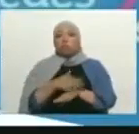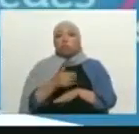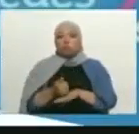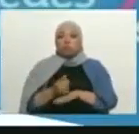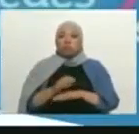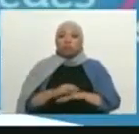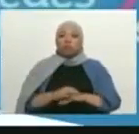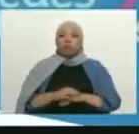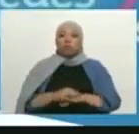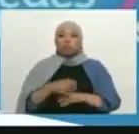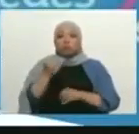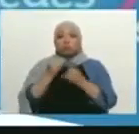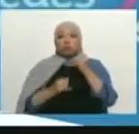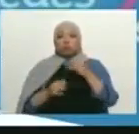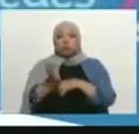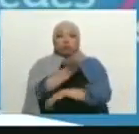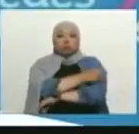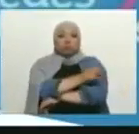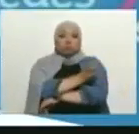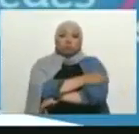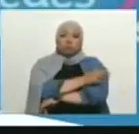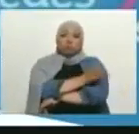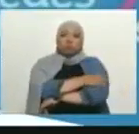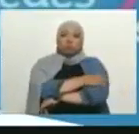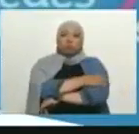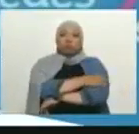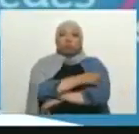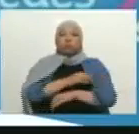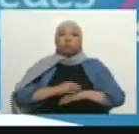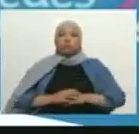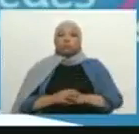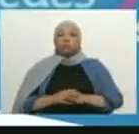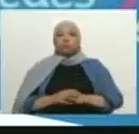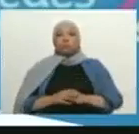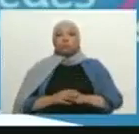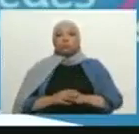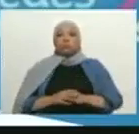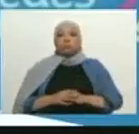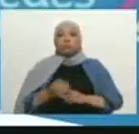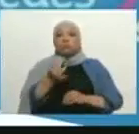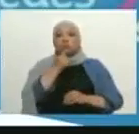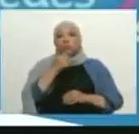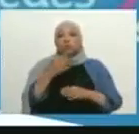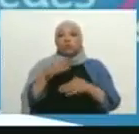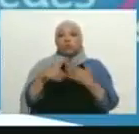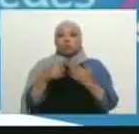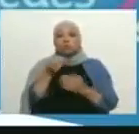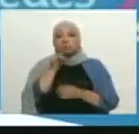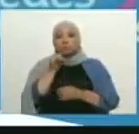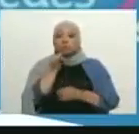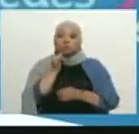De la ultraderecha, de esa ultraderecha que ahora tiene precandidatos, precandidatas.